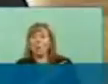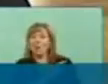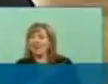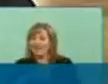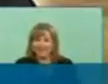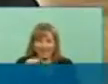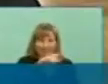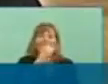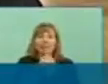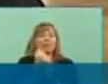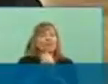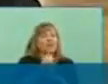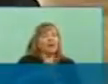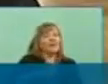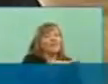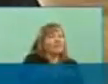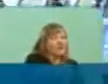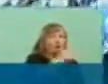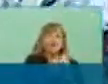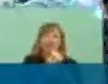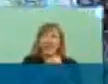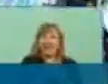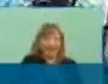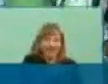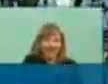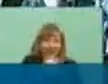los que están en los barrios trabajando.